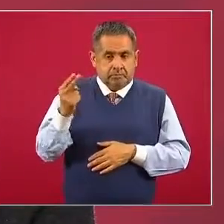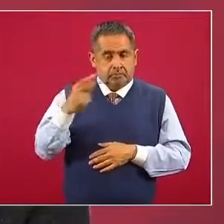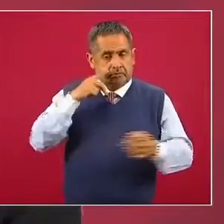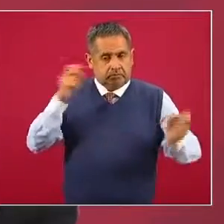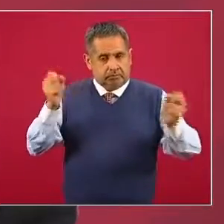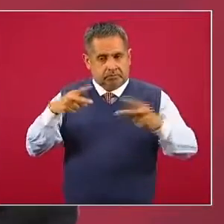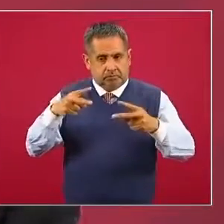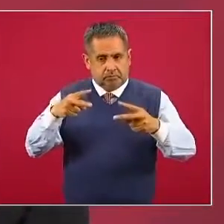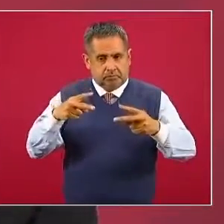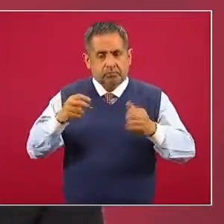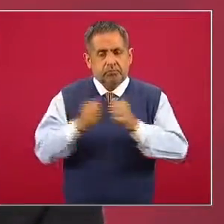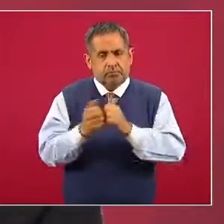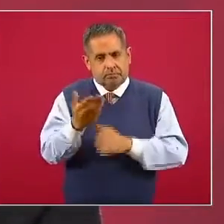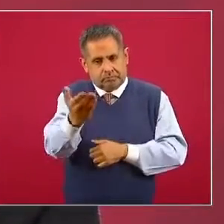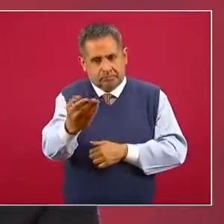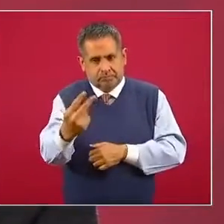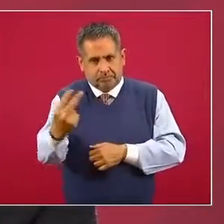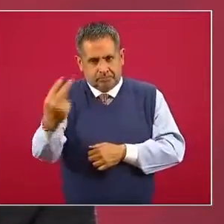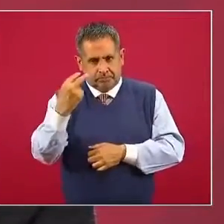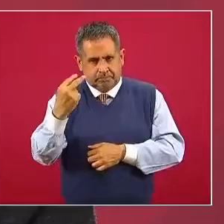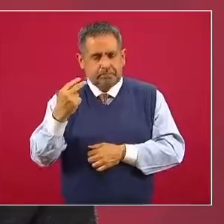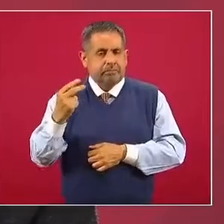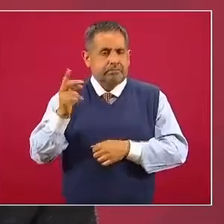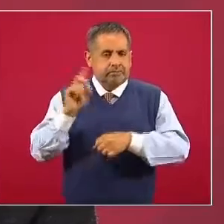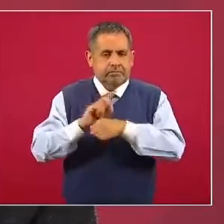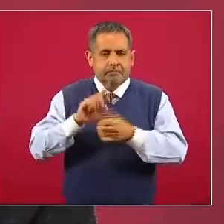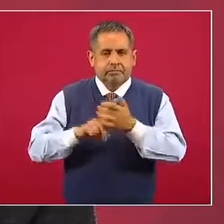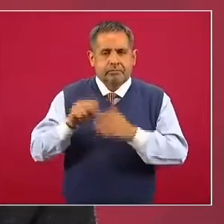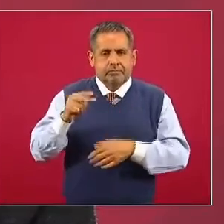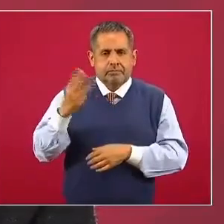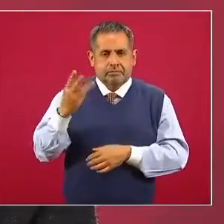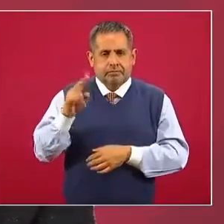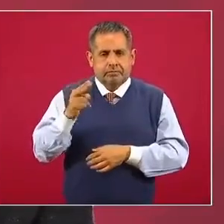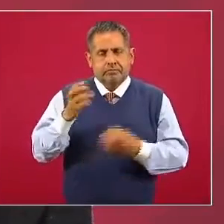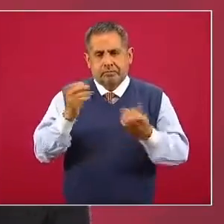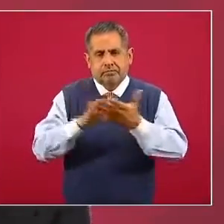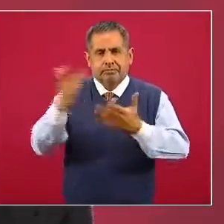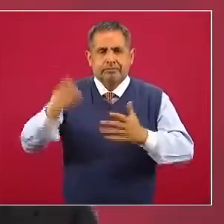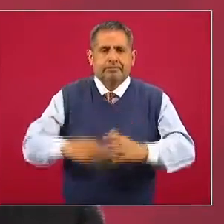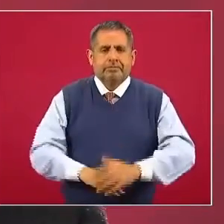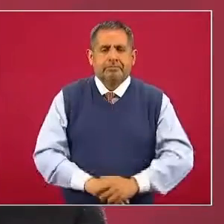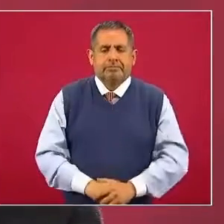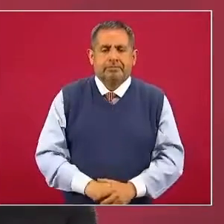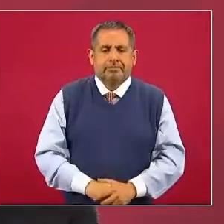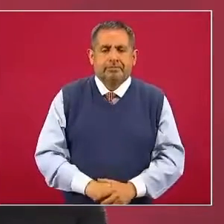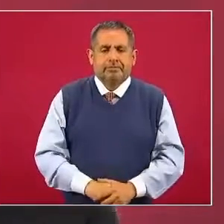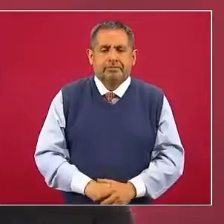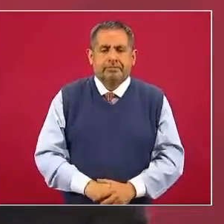noviembre, también usted nos puede ver el martes 3 de noviembre. Muchas gracias.